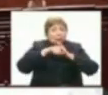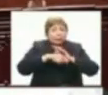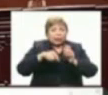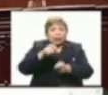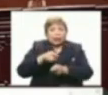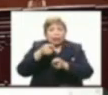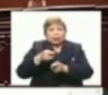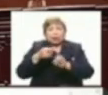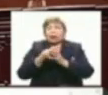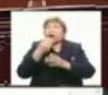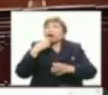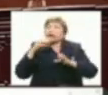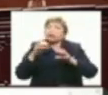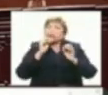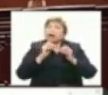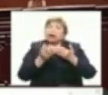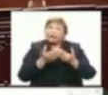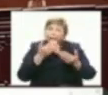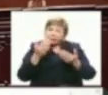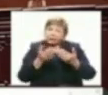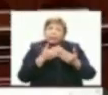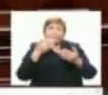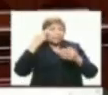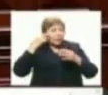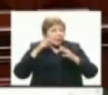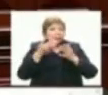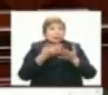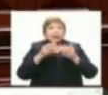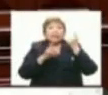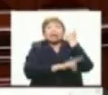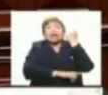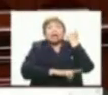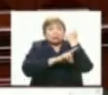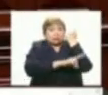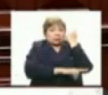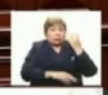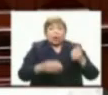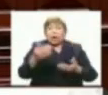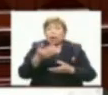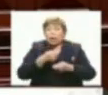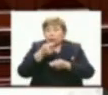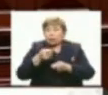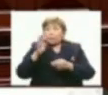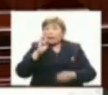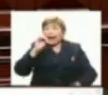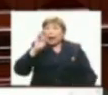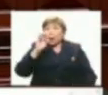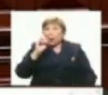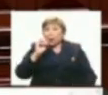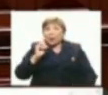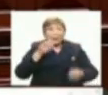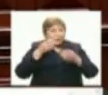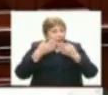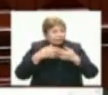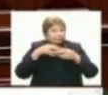Agro, haciendo más accesible y con mayor presencia a nivel nacional. El Agrobanco se convertirá en un eficiente